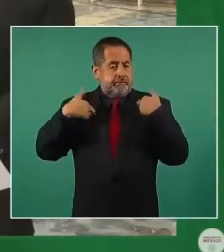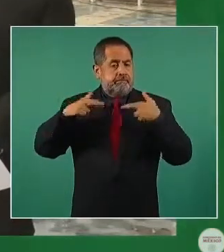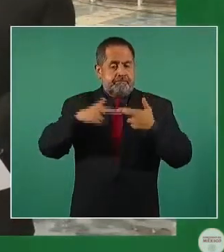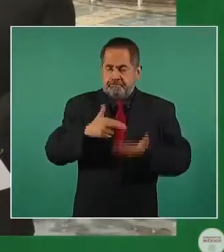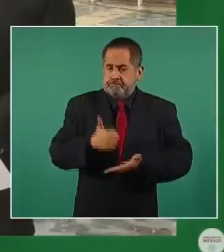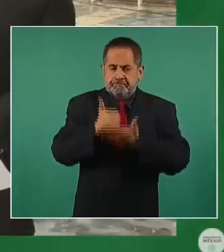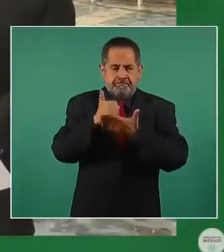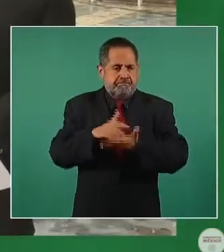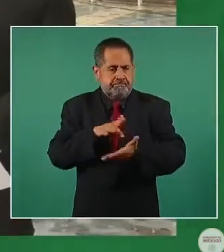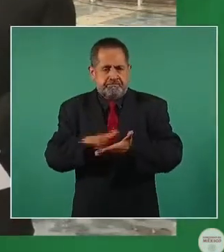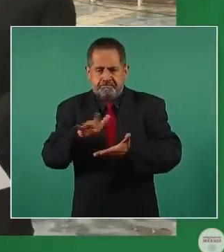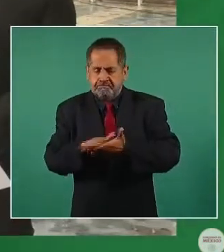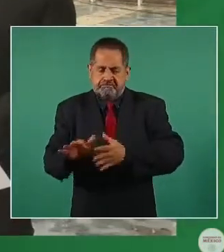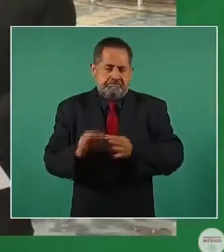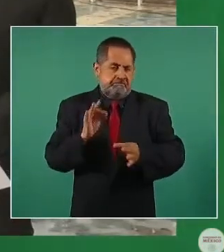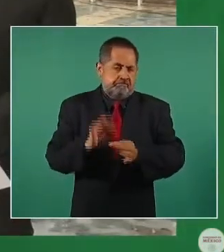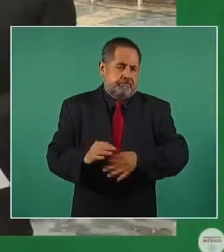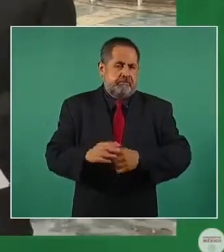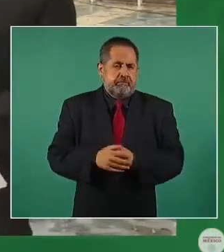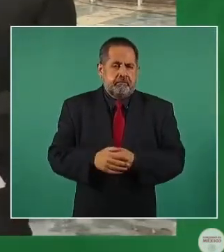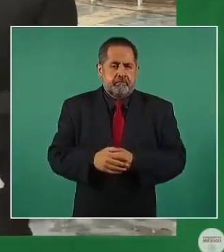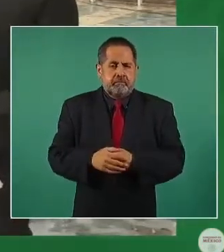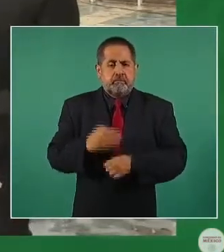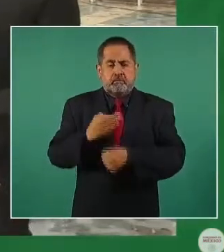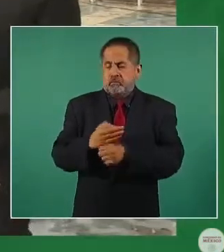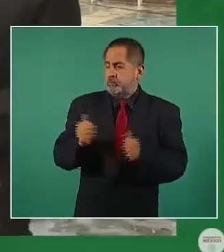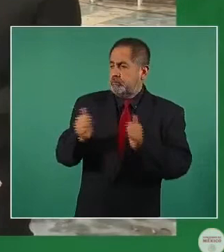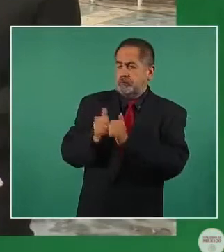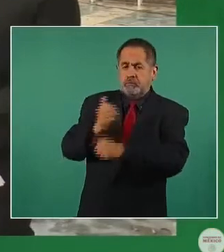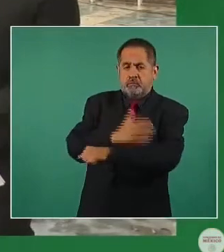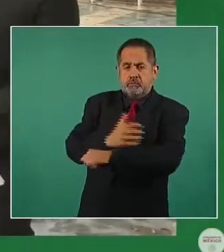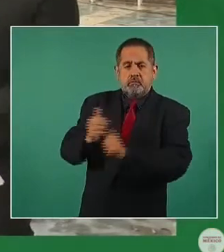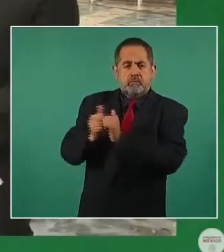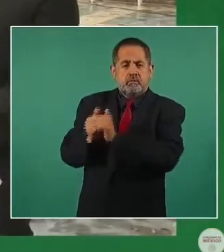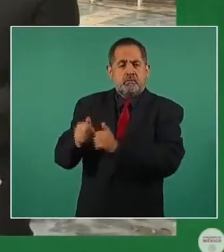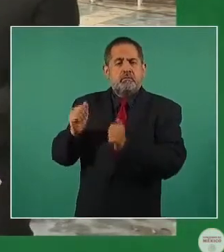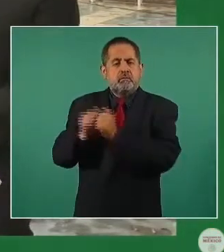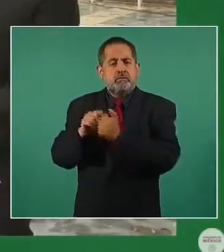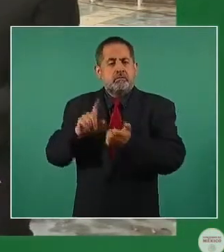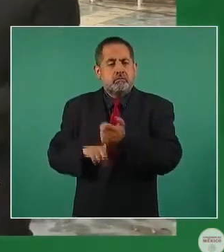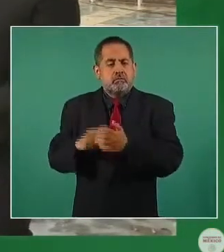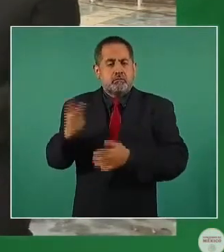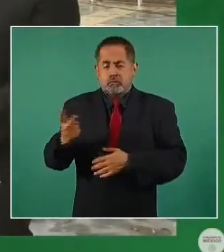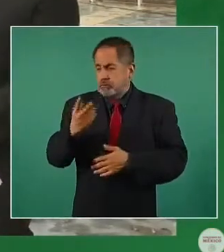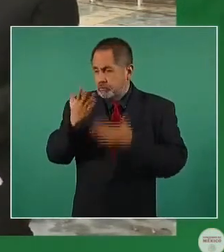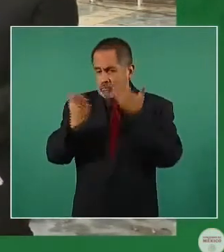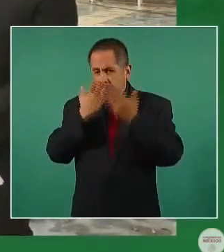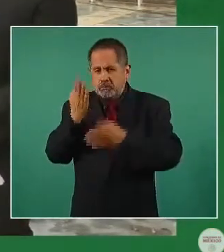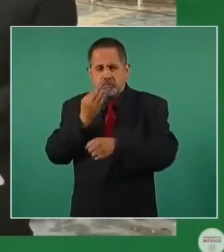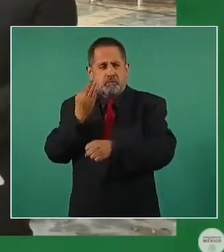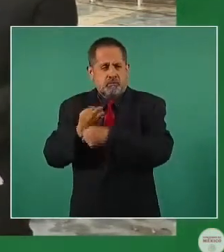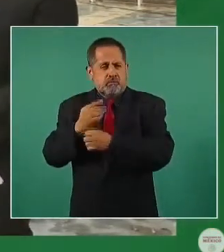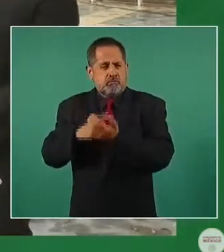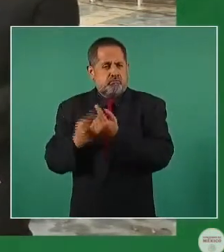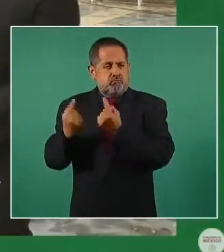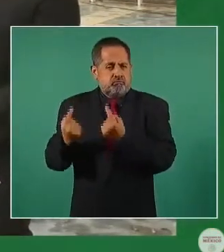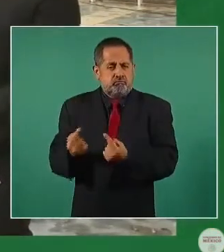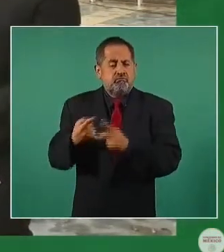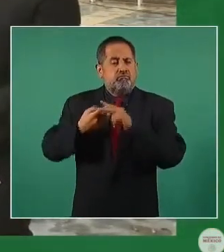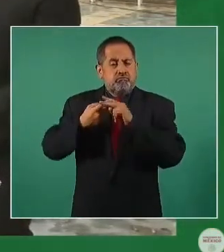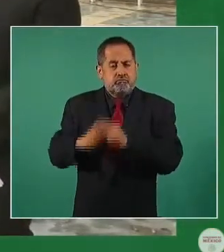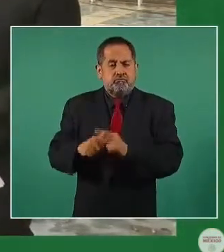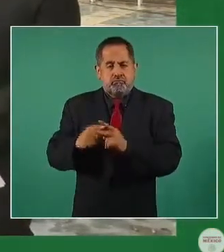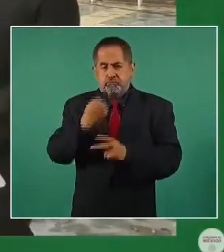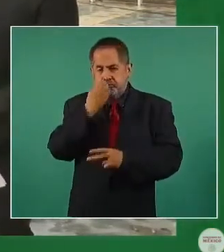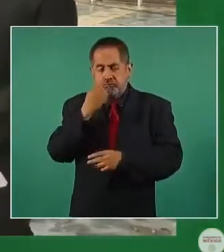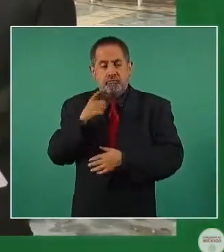señor presidente. Estamos acompañados, por supuesto, el día de hoy por 12 estudiantes, dos pequeños que ya empiezan a